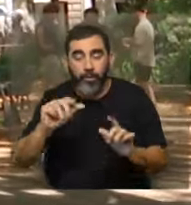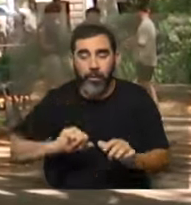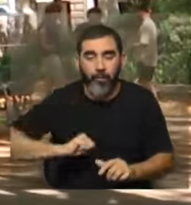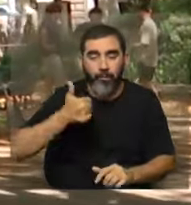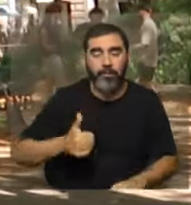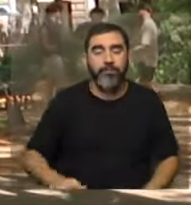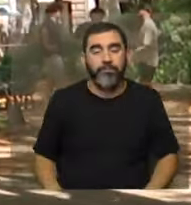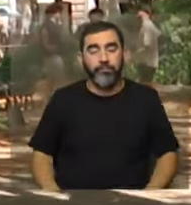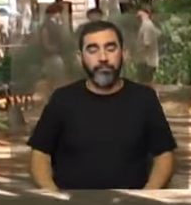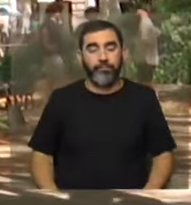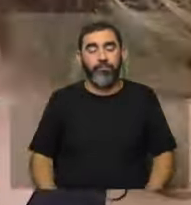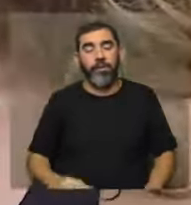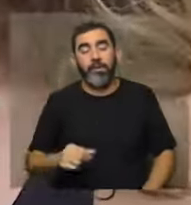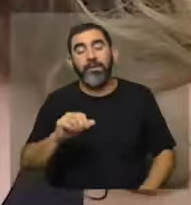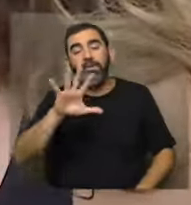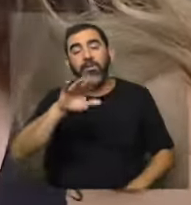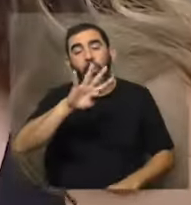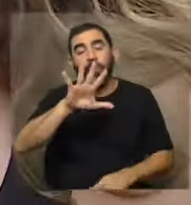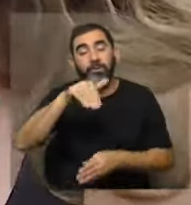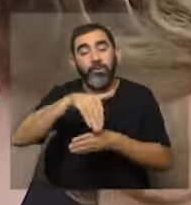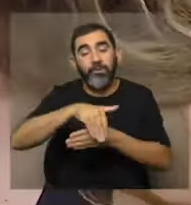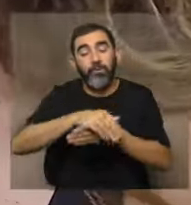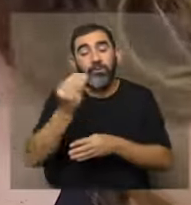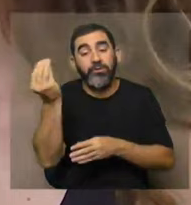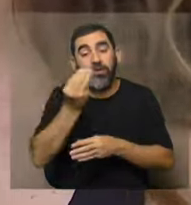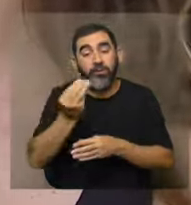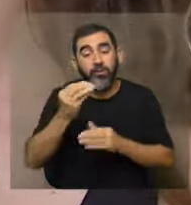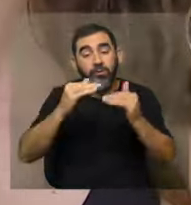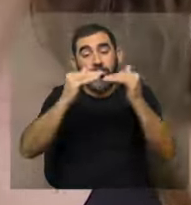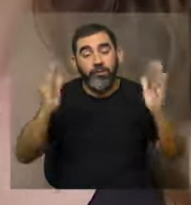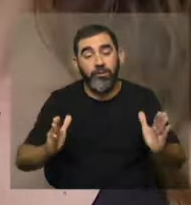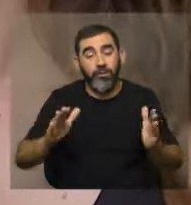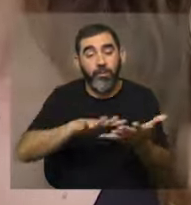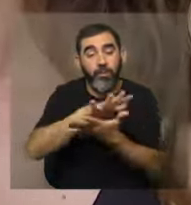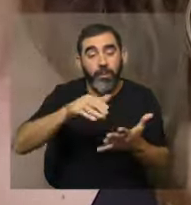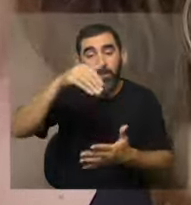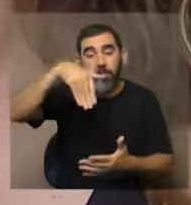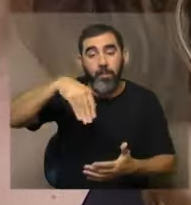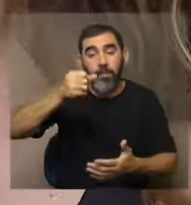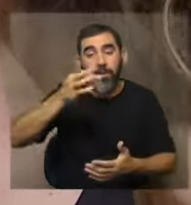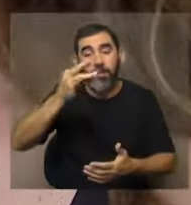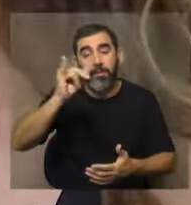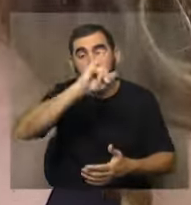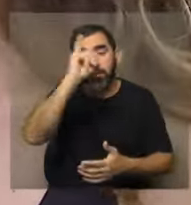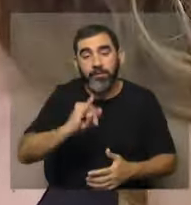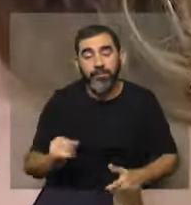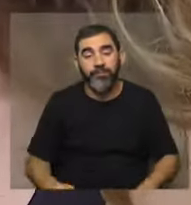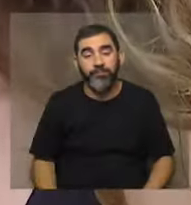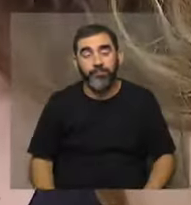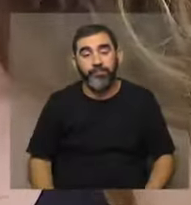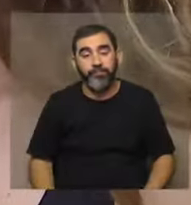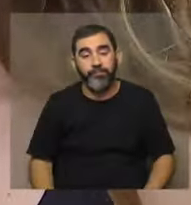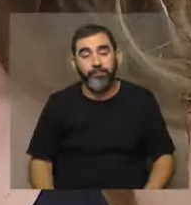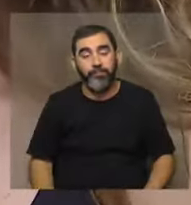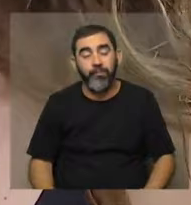siempre sin duda 17:45 dice Maya del sábado en el escenario concretamente que estará en la plaza matriz déjame